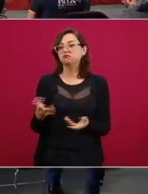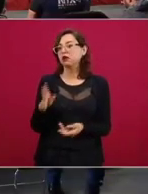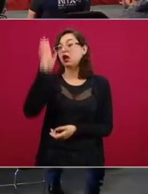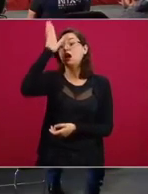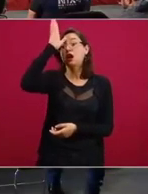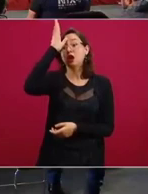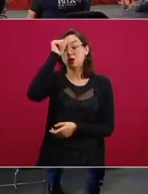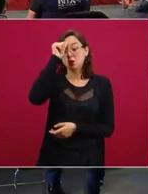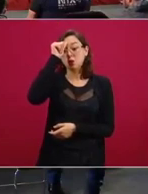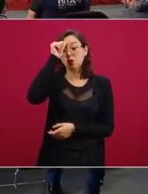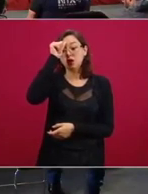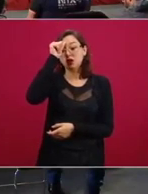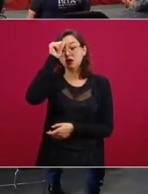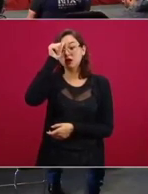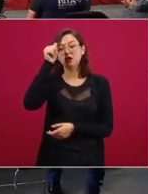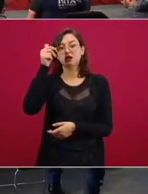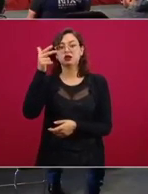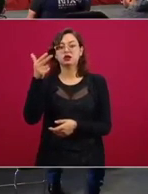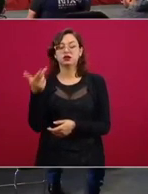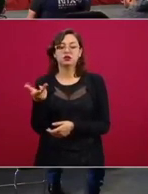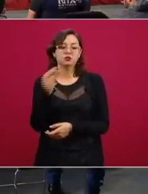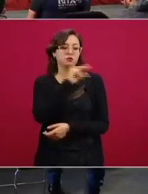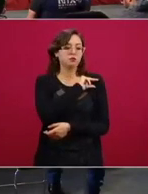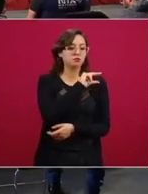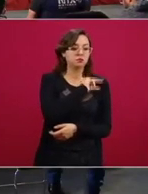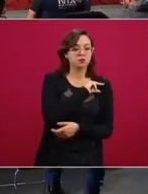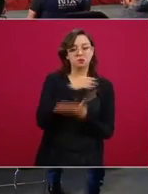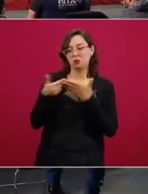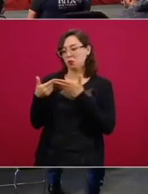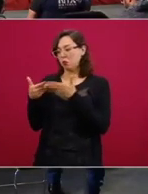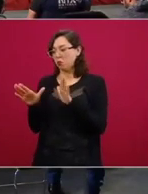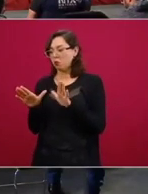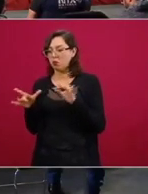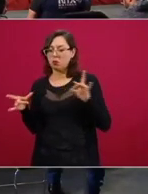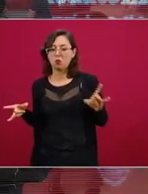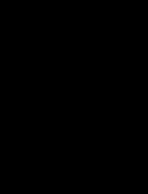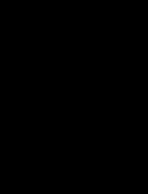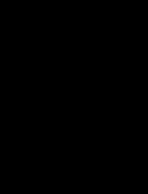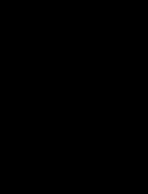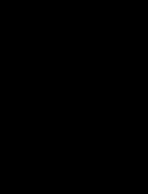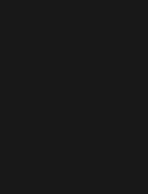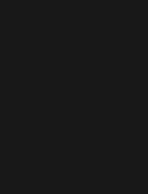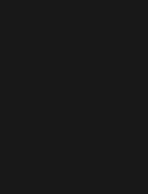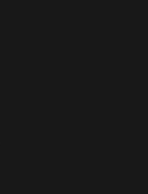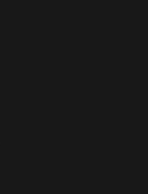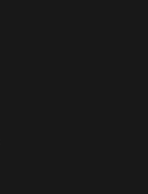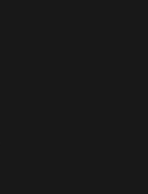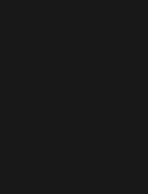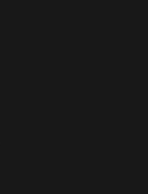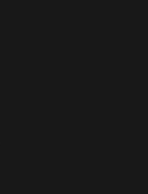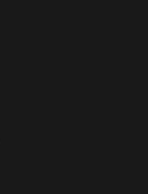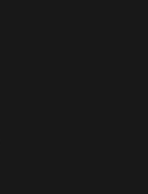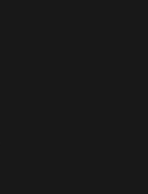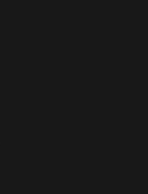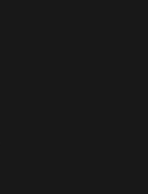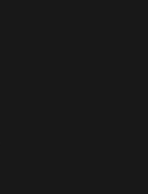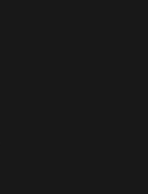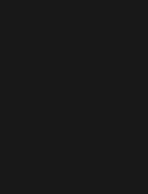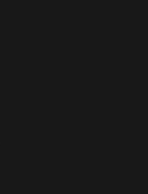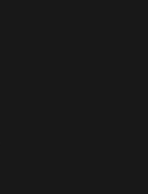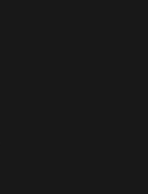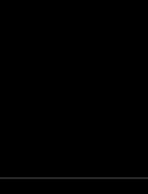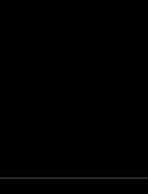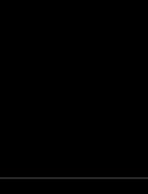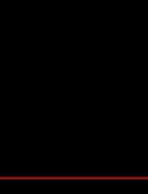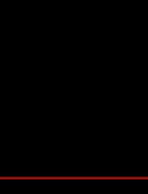for Education. Miren, le voy a poner aquí a Soy Docente. Acabo de subir un video de los errores que estamos teniendo en...